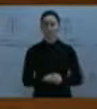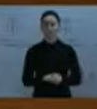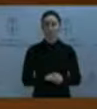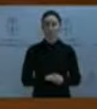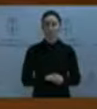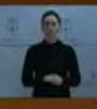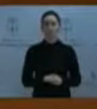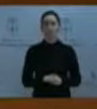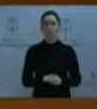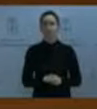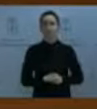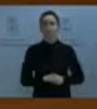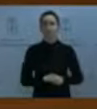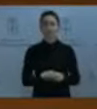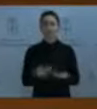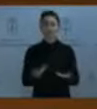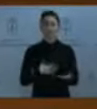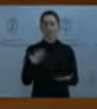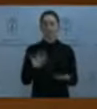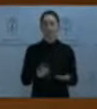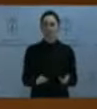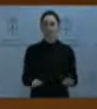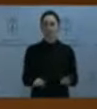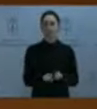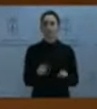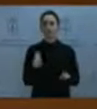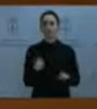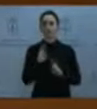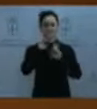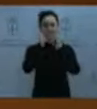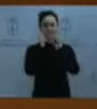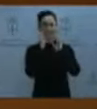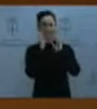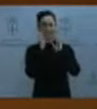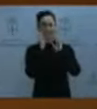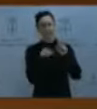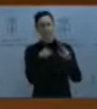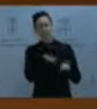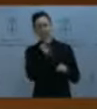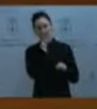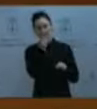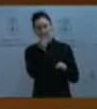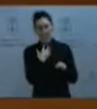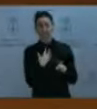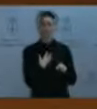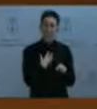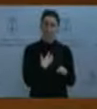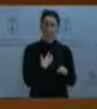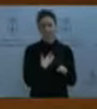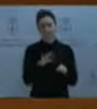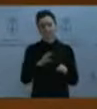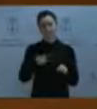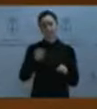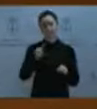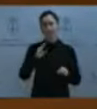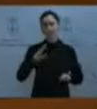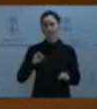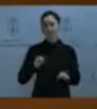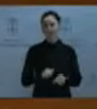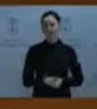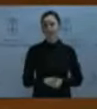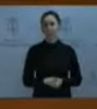seguramente ese gesto lo interpreto de forma adecuada, señor García. Pero mire, nosotros